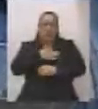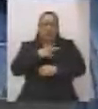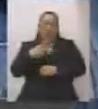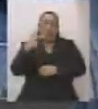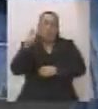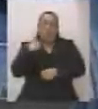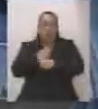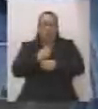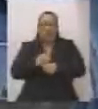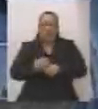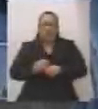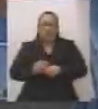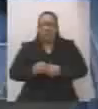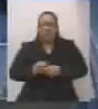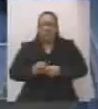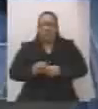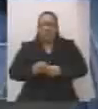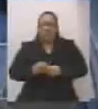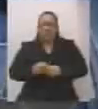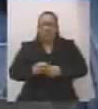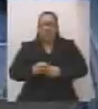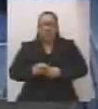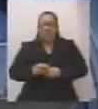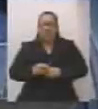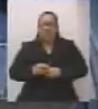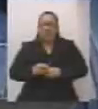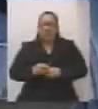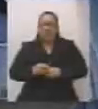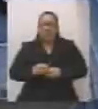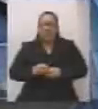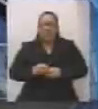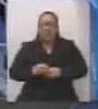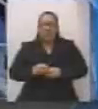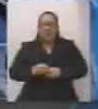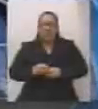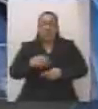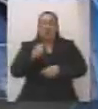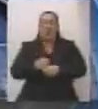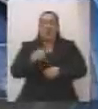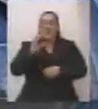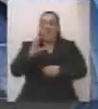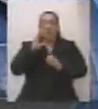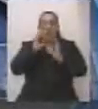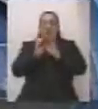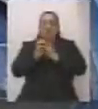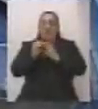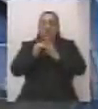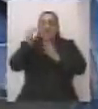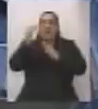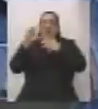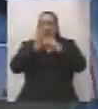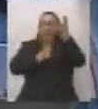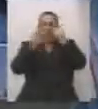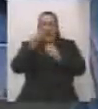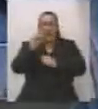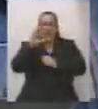propia productividad. Si los trabajadores D trabajan con los trabajadores C, aumentan su productividad y aumentan sus salarios. Pero después